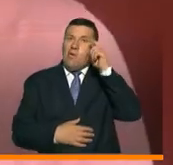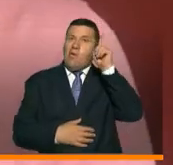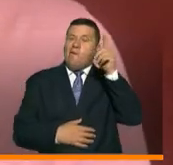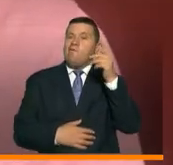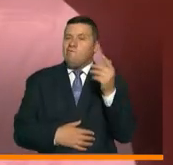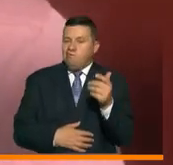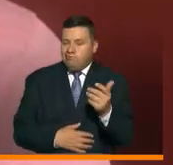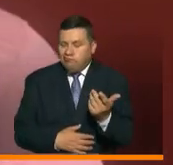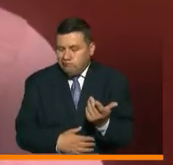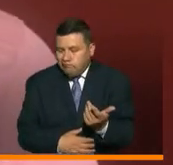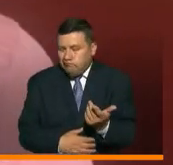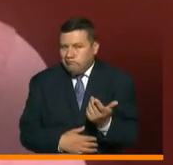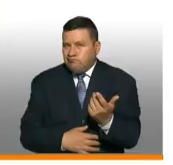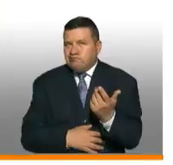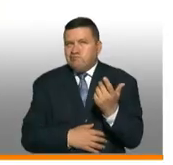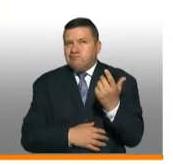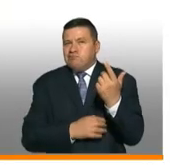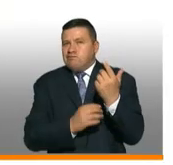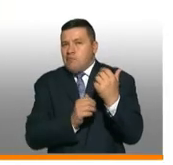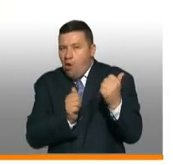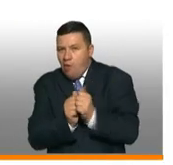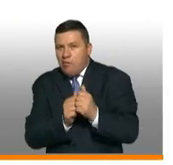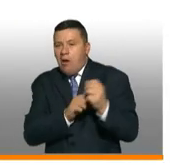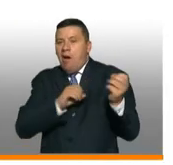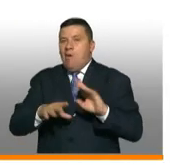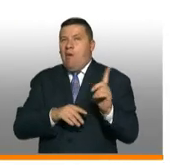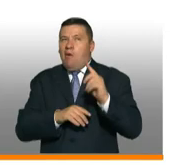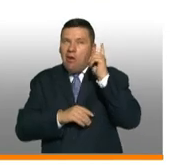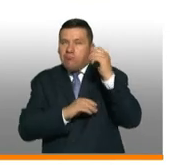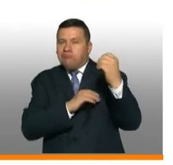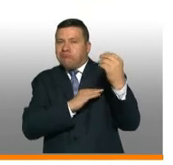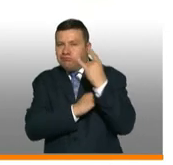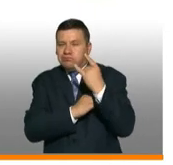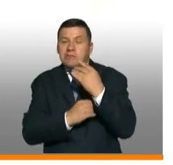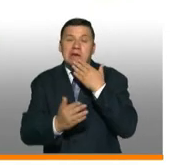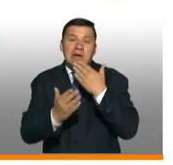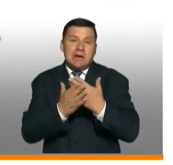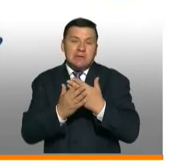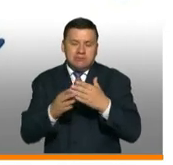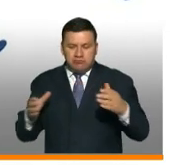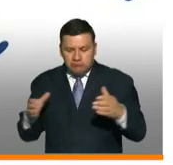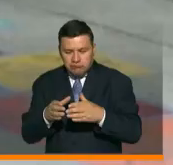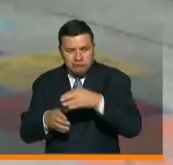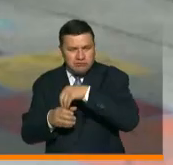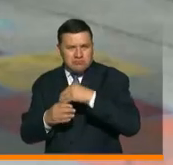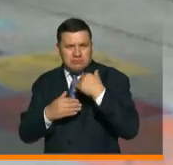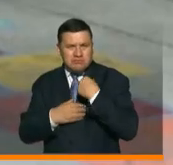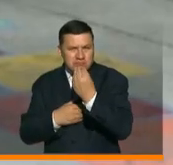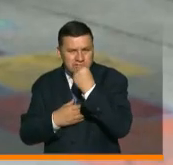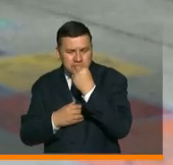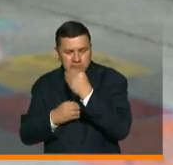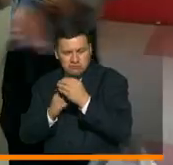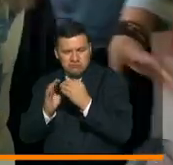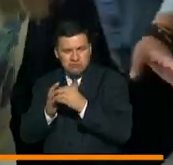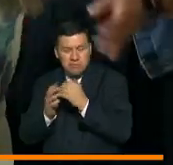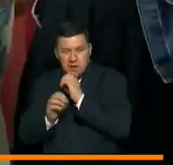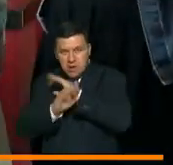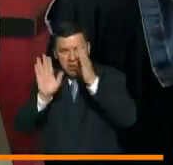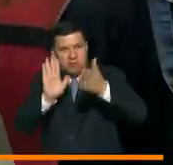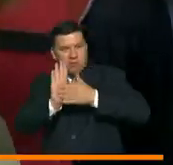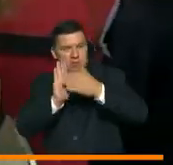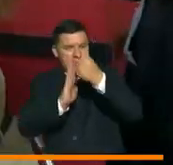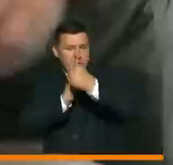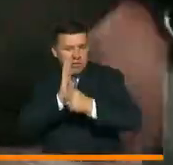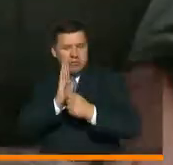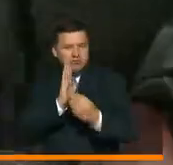uno, que no lo abandona. Gracias a la creación de la Unidad de Alimentación Escolar, se fortalece la transparencia en el